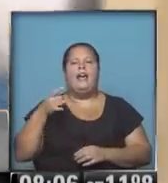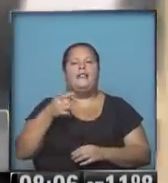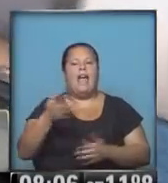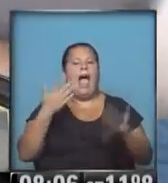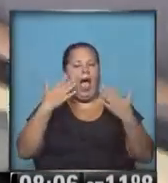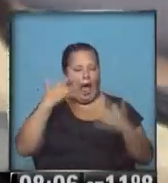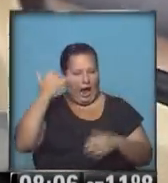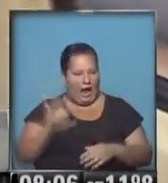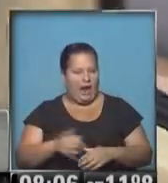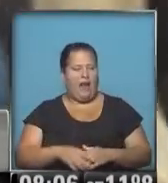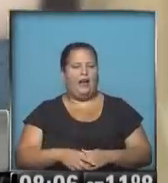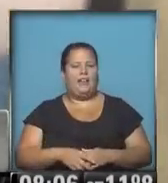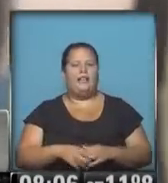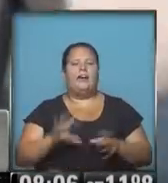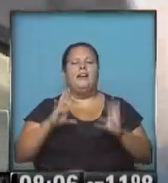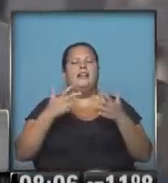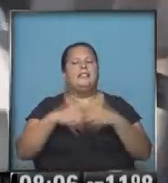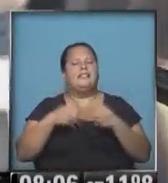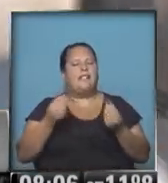aire acondicionado. Tiene un sistema